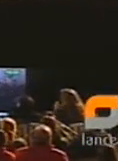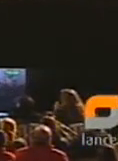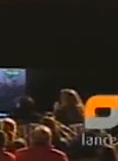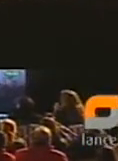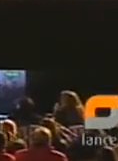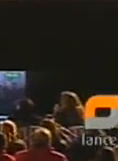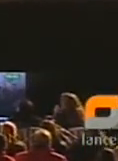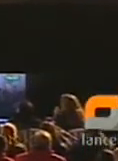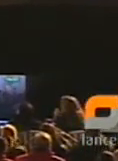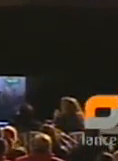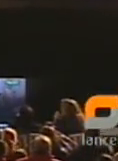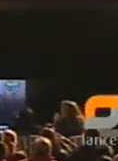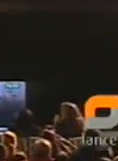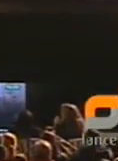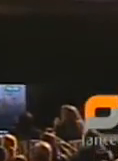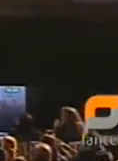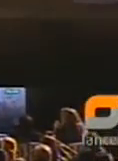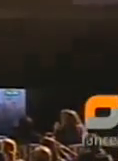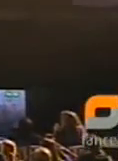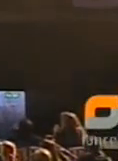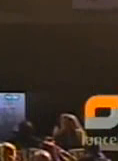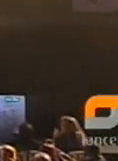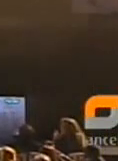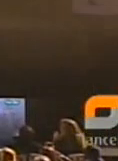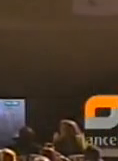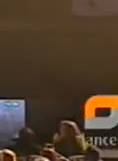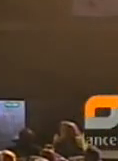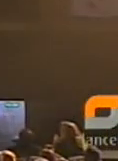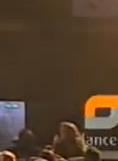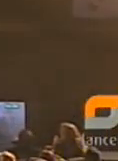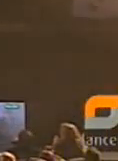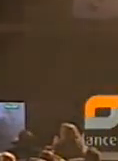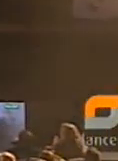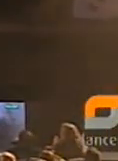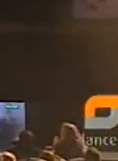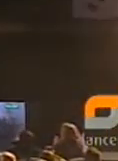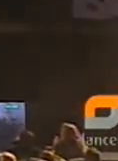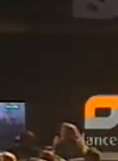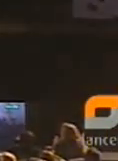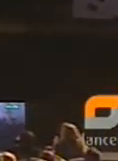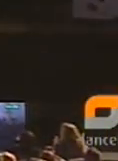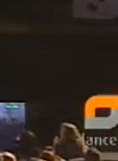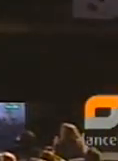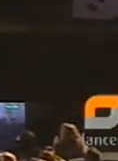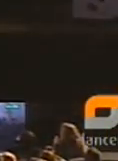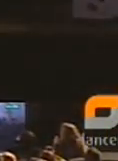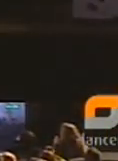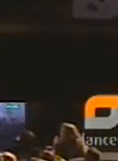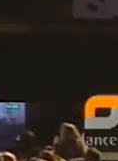Para papá, para papá, para papá, para papá, para papá, para papá,